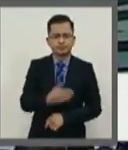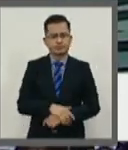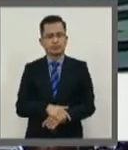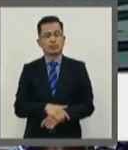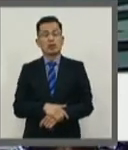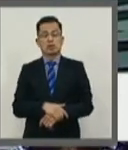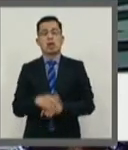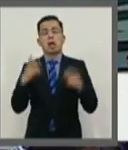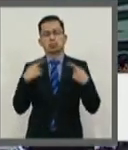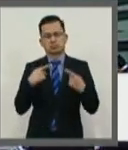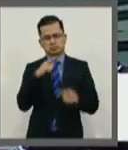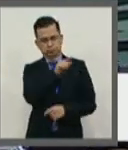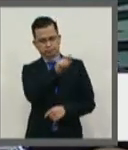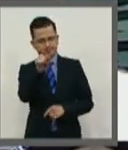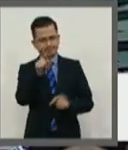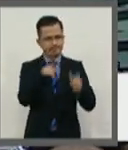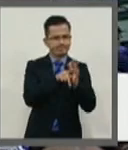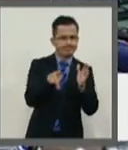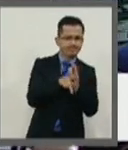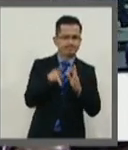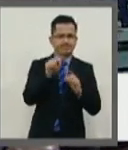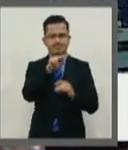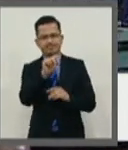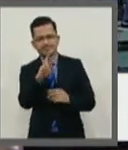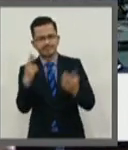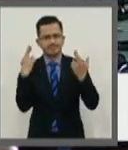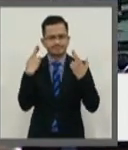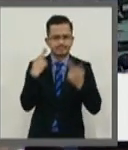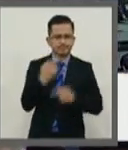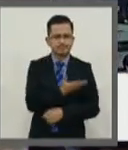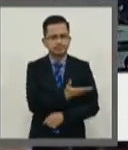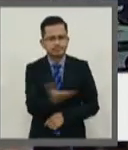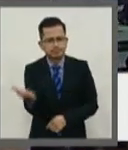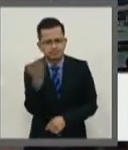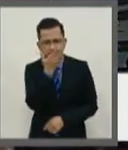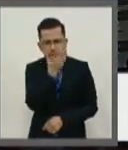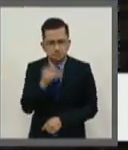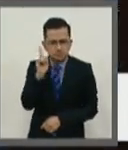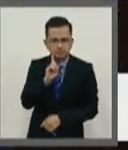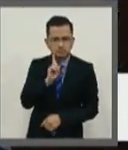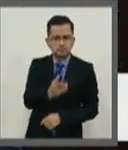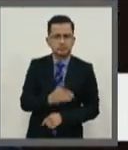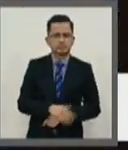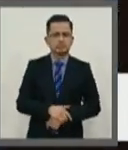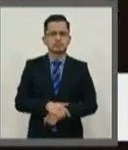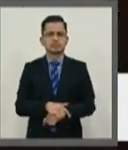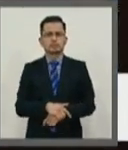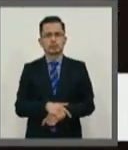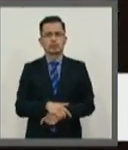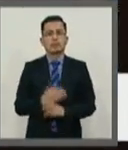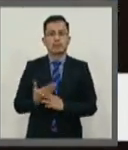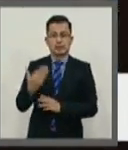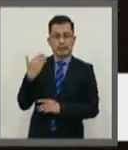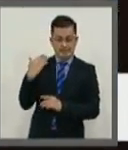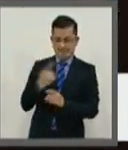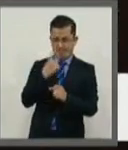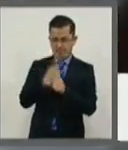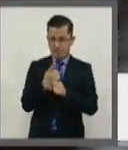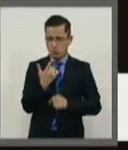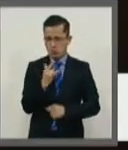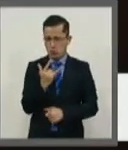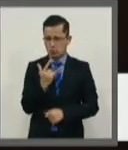representantes de los medios de comunicación, señoras y señores. El 1 de julio pasado,